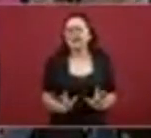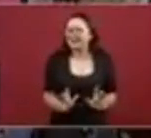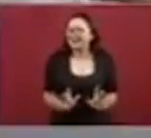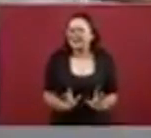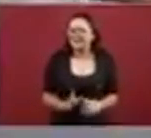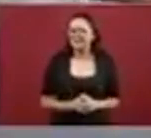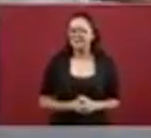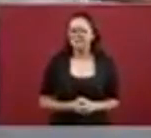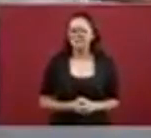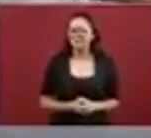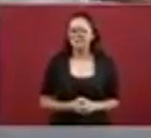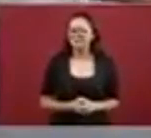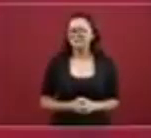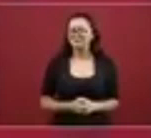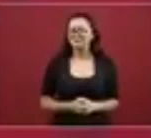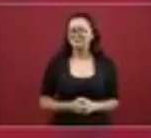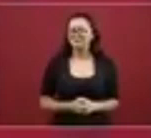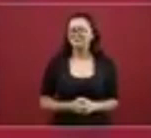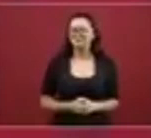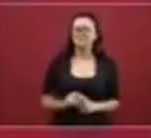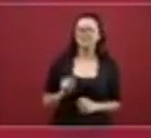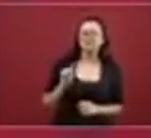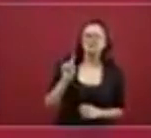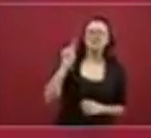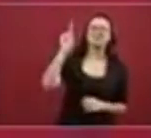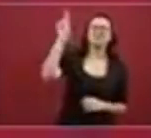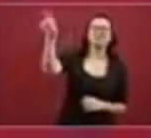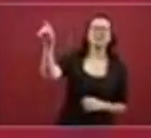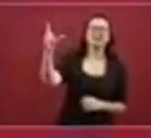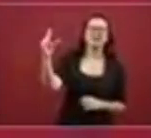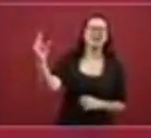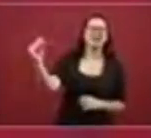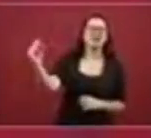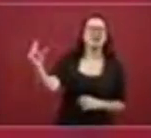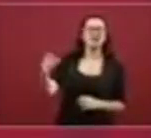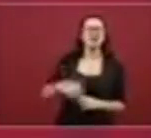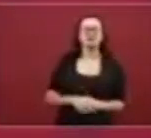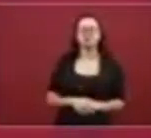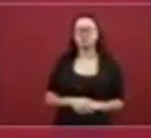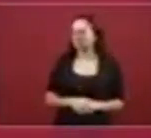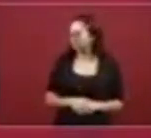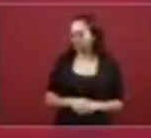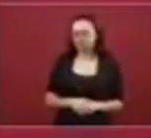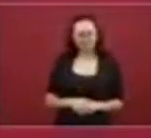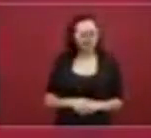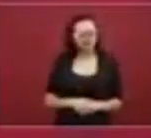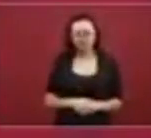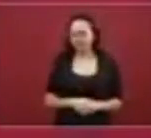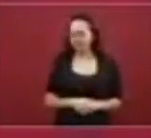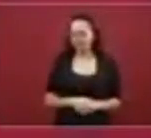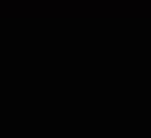No. Bueno, a lo mejor sí, y yo recibo todos los favores.